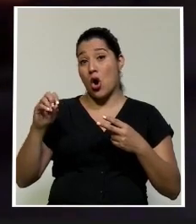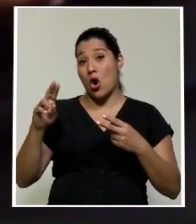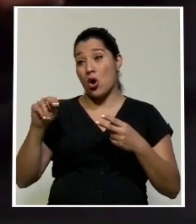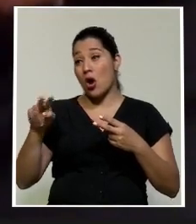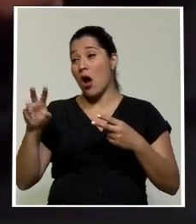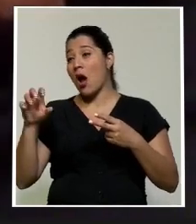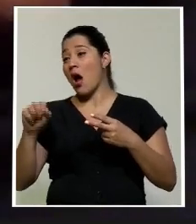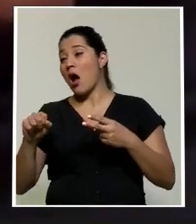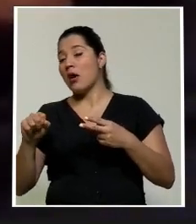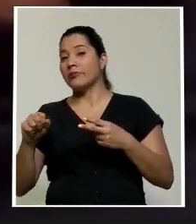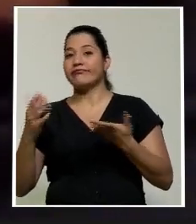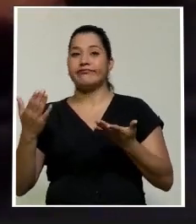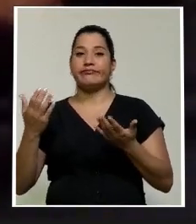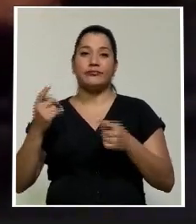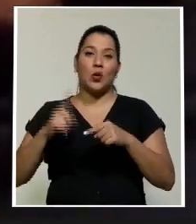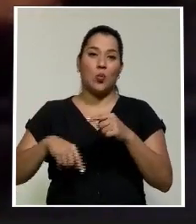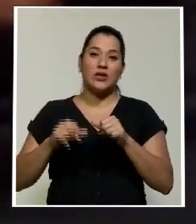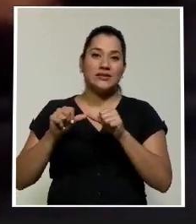le va a dar más información.